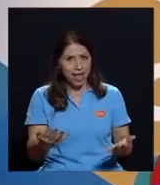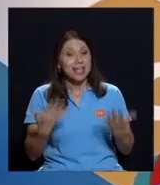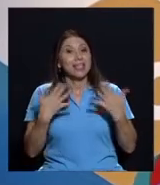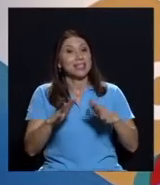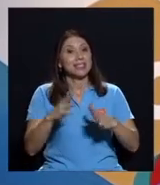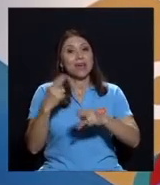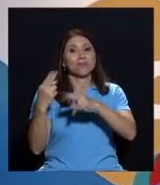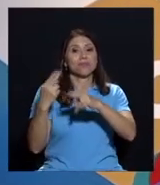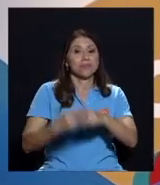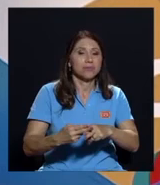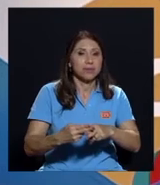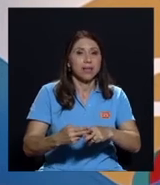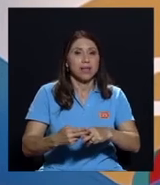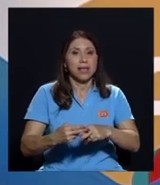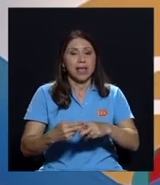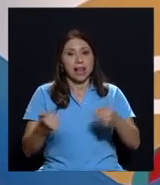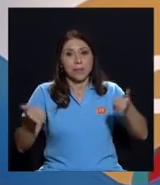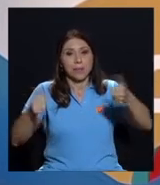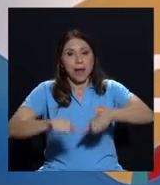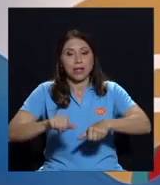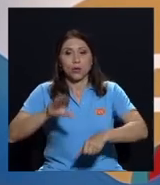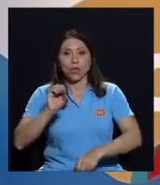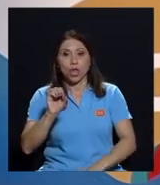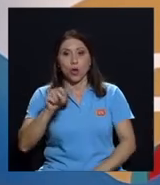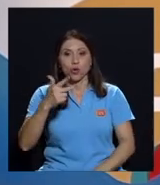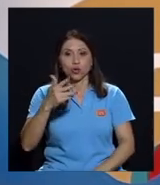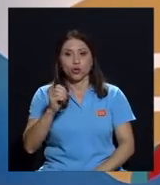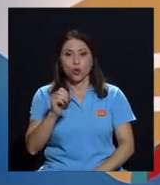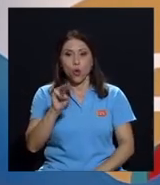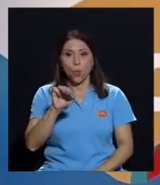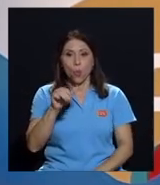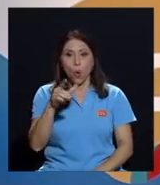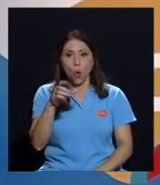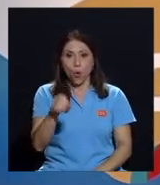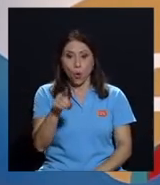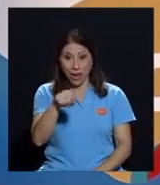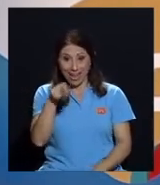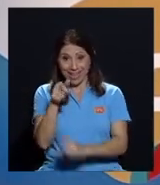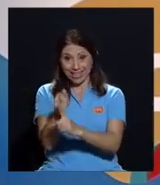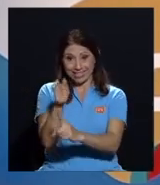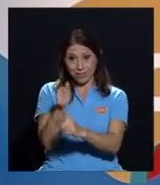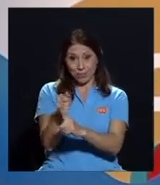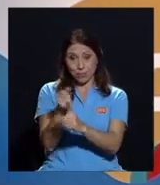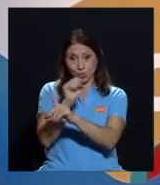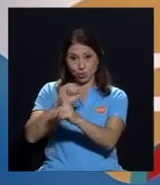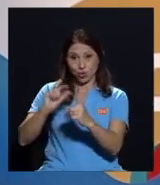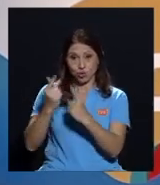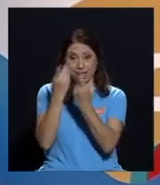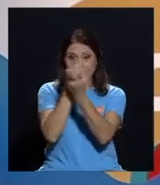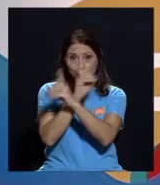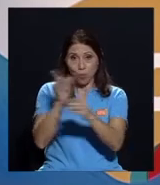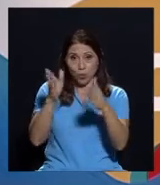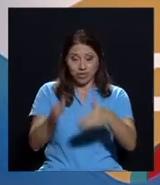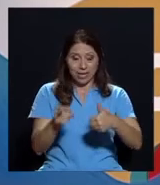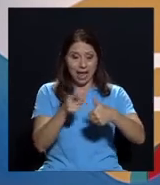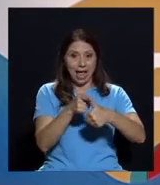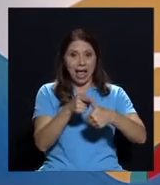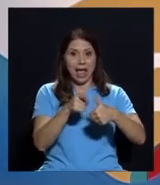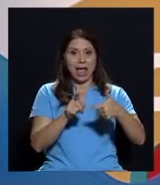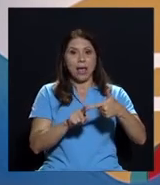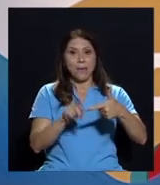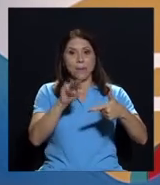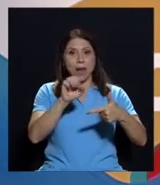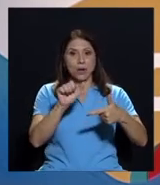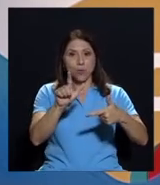pacto el famoso pacto de de ochomogo en el cual ese socialdemócrata con manuel mora y con califa detrás de un